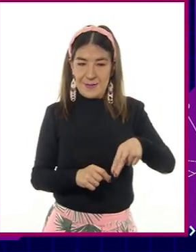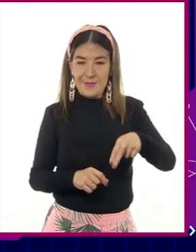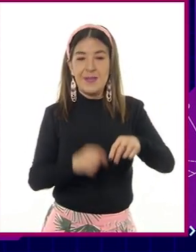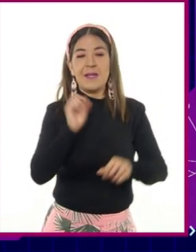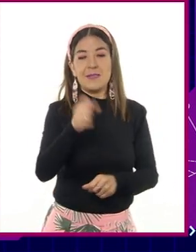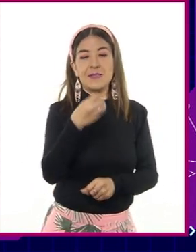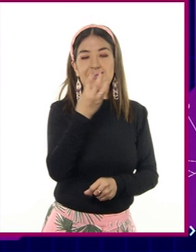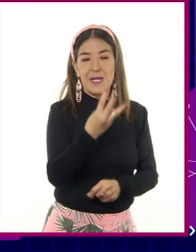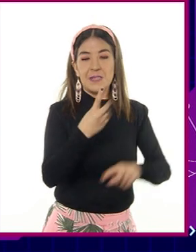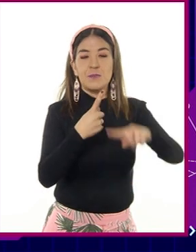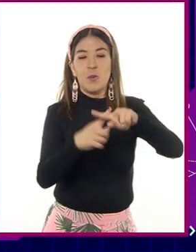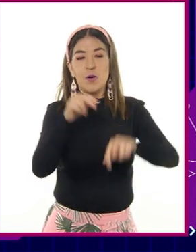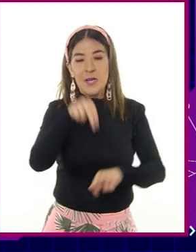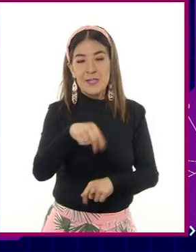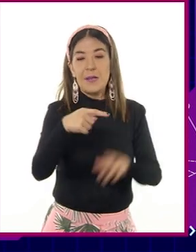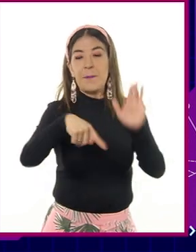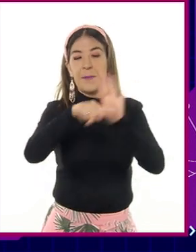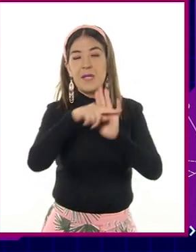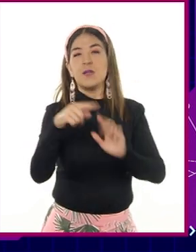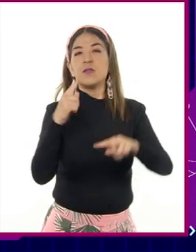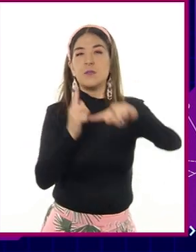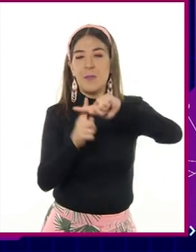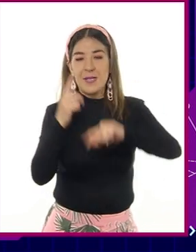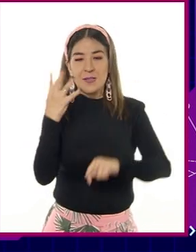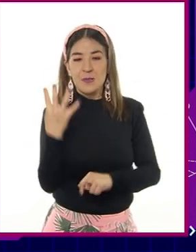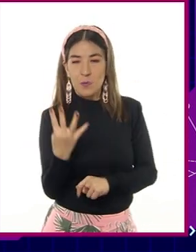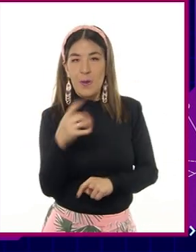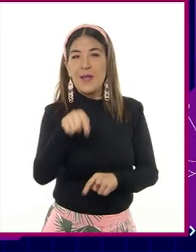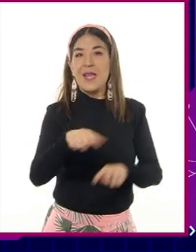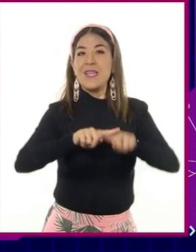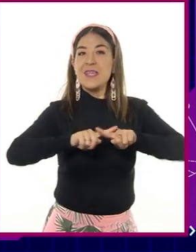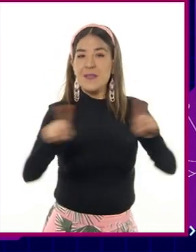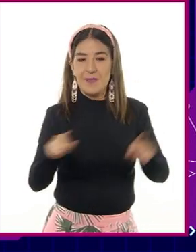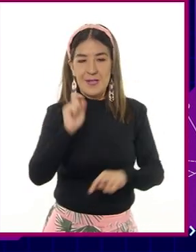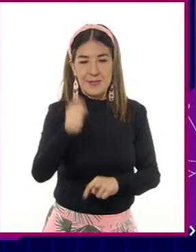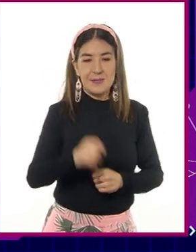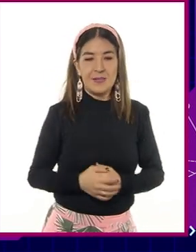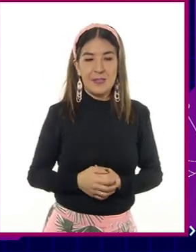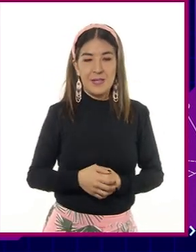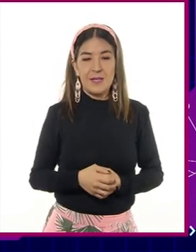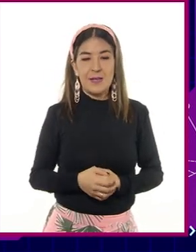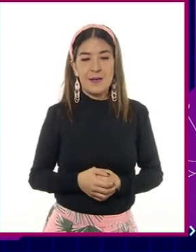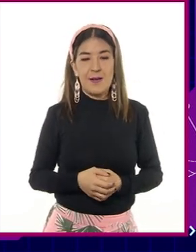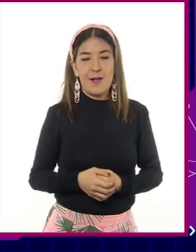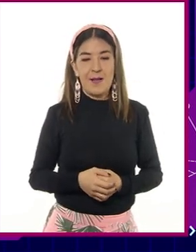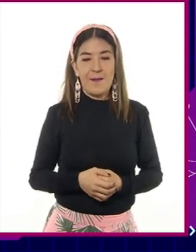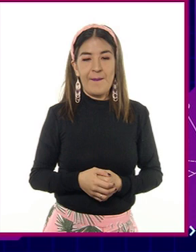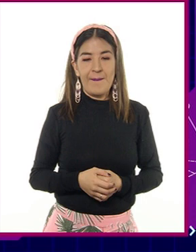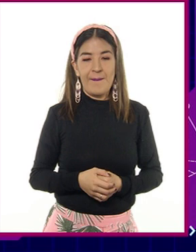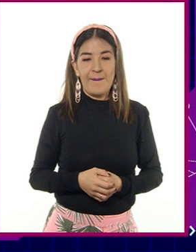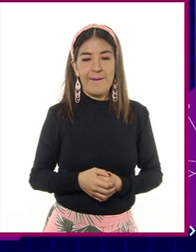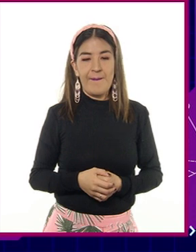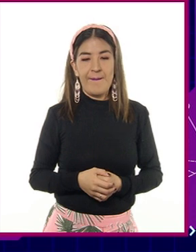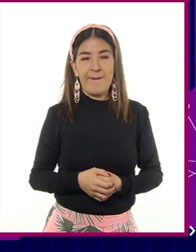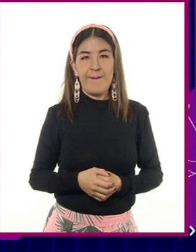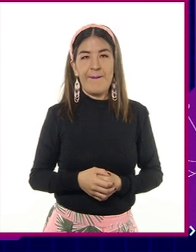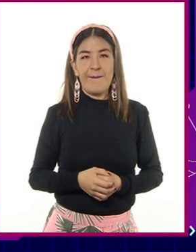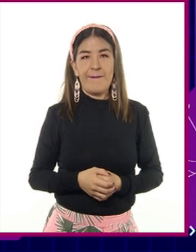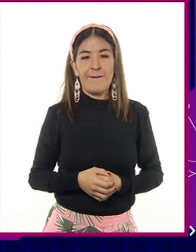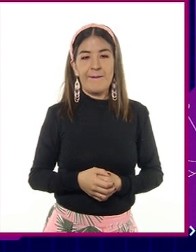que es el primer término de la sucesión. Así obtenemos 3 por el binomio N menos 1 más